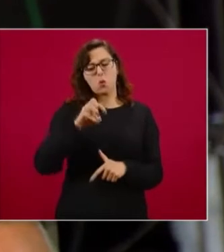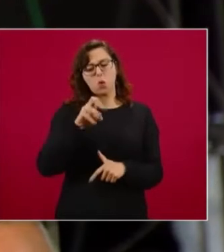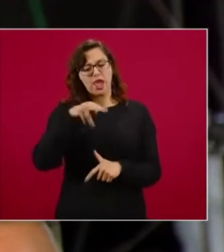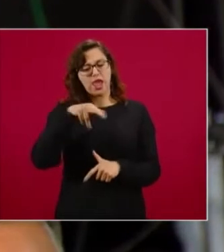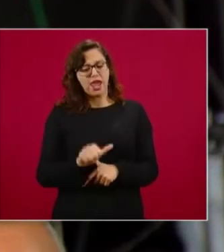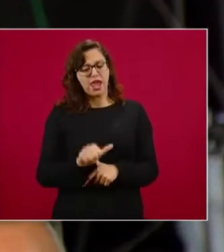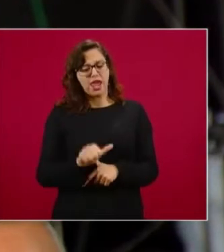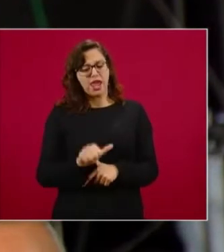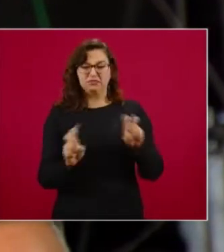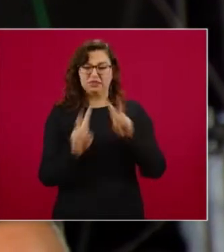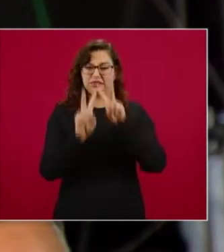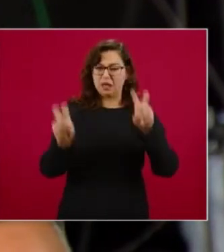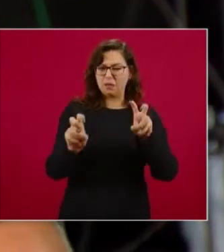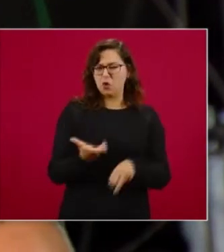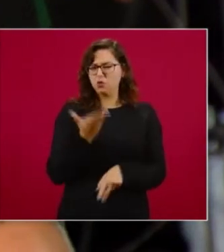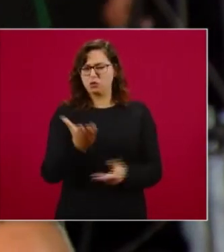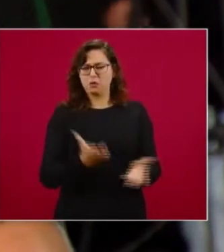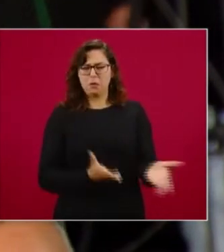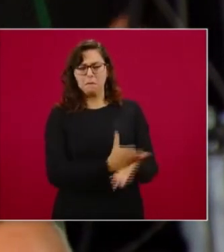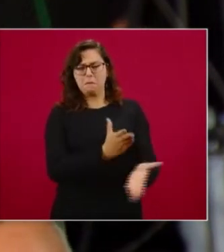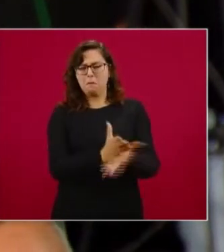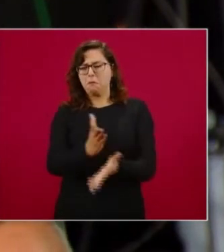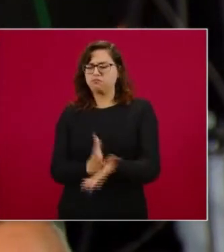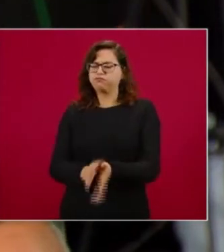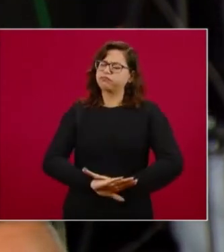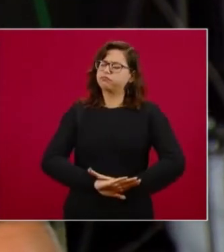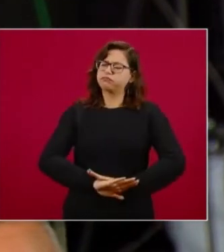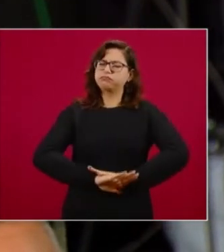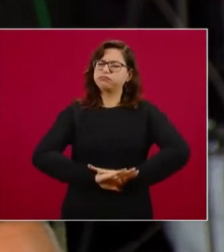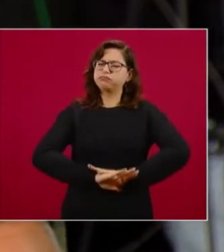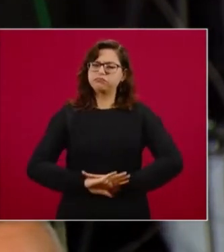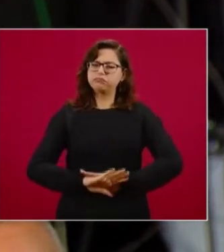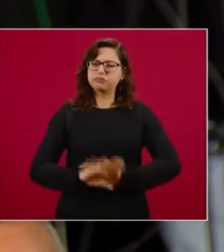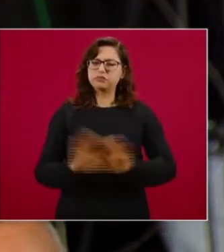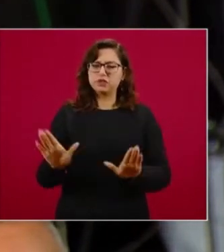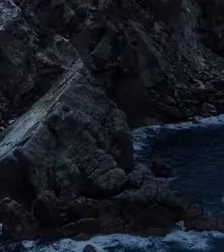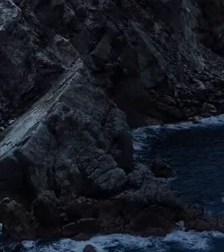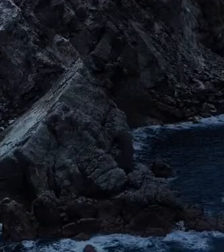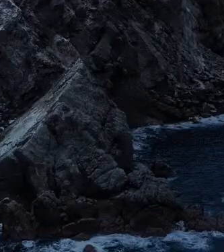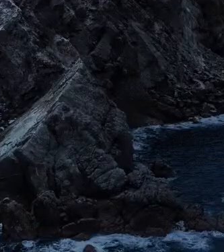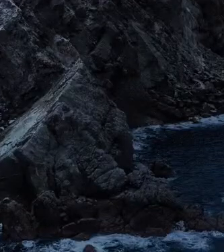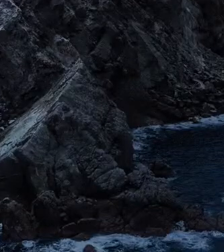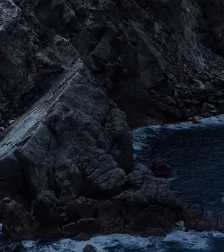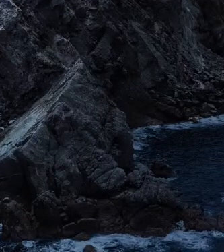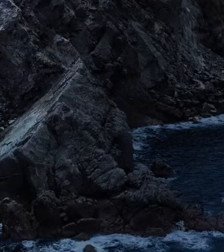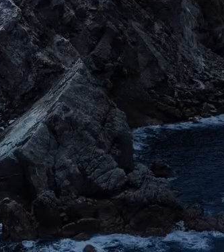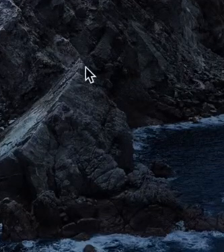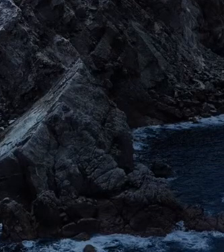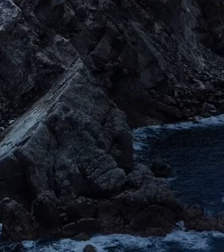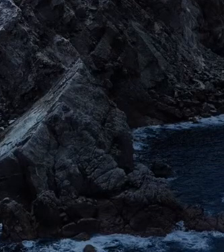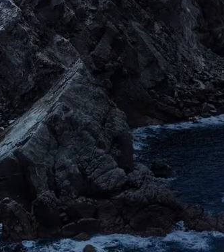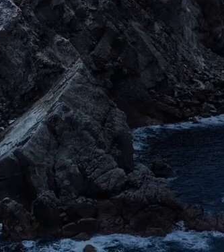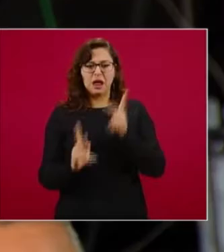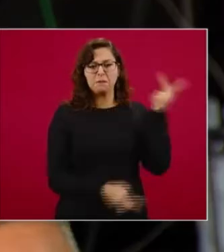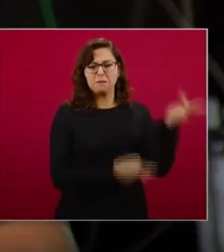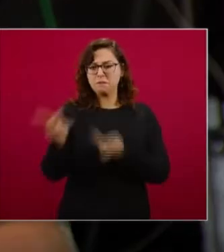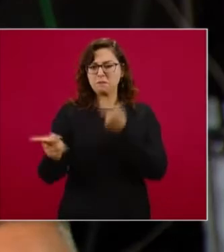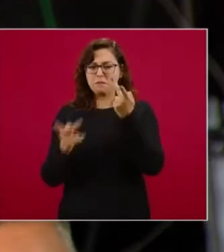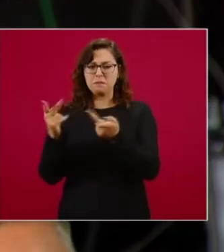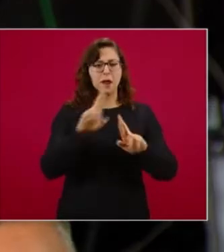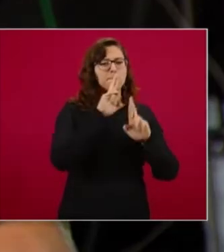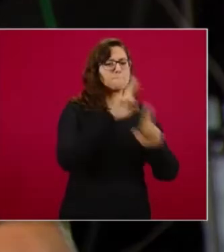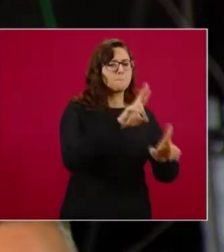ya han sido dados resultados de encuestas y hay bastante inconformidad en algunos casos. Se ha llegado a acusar incluso de